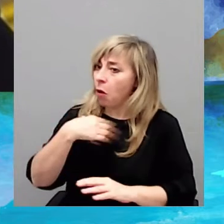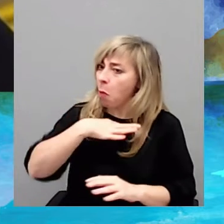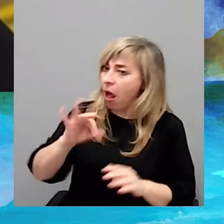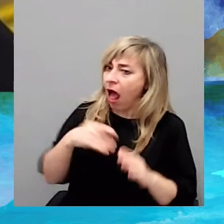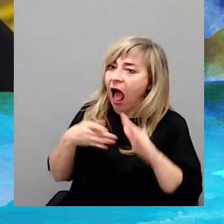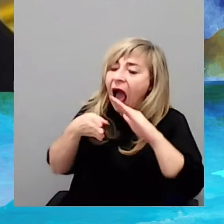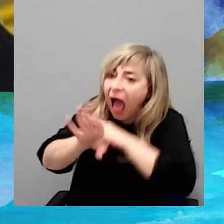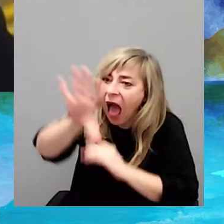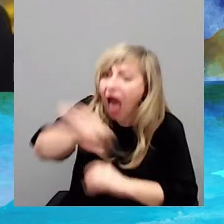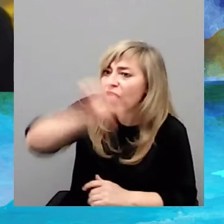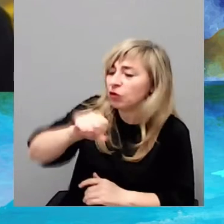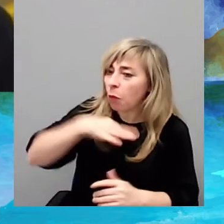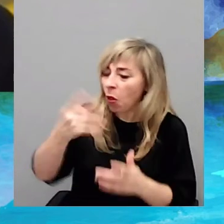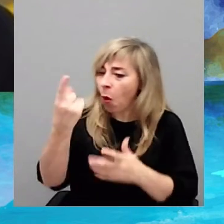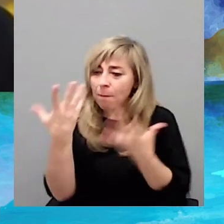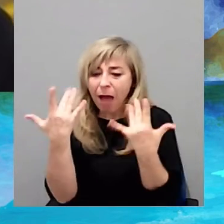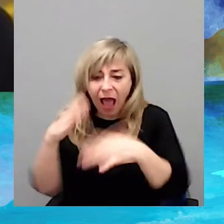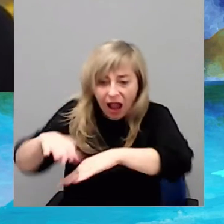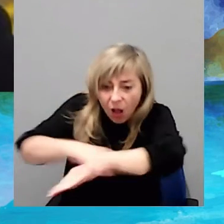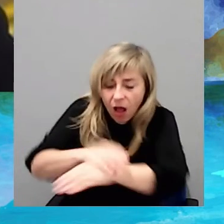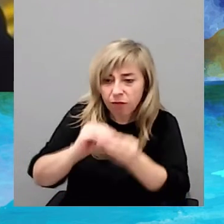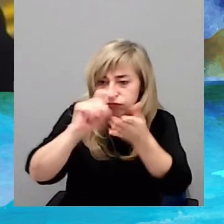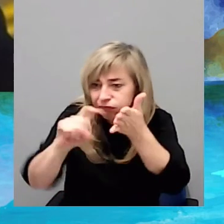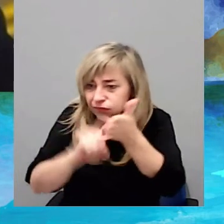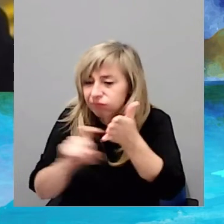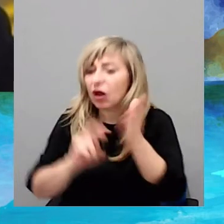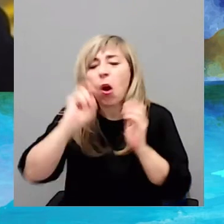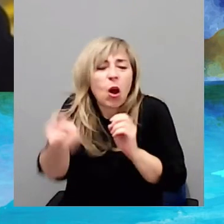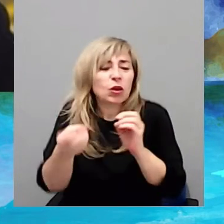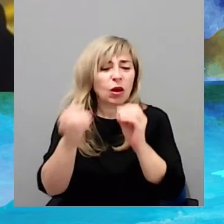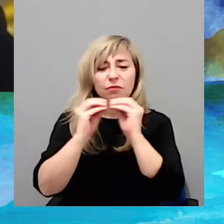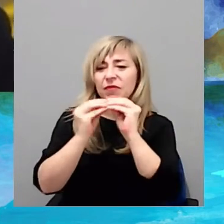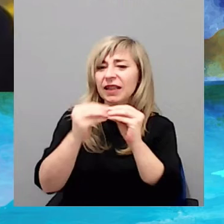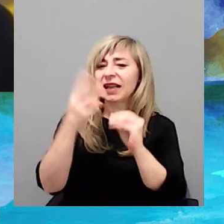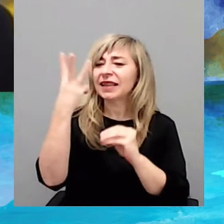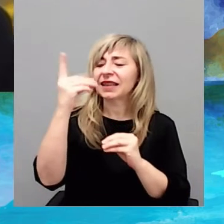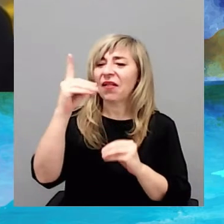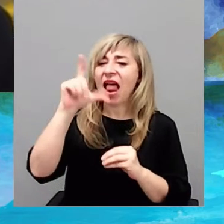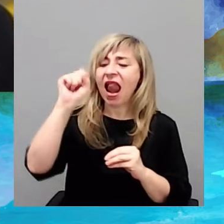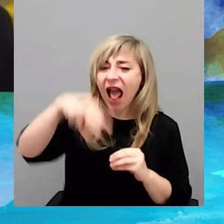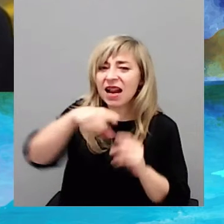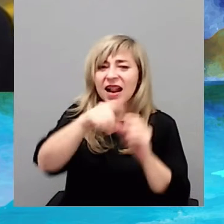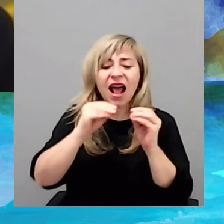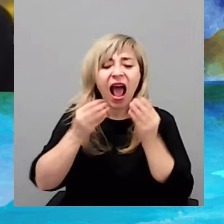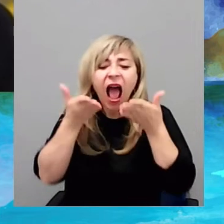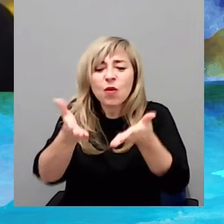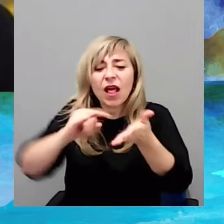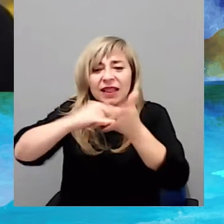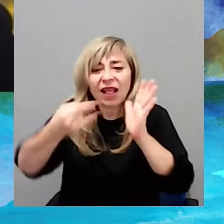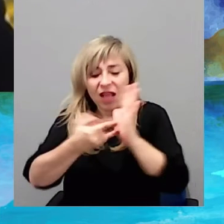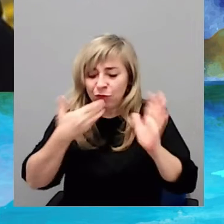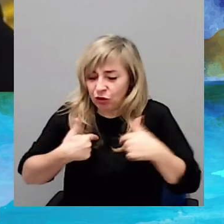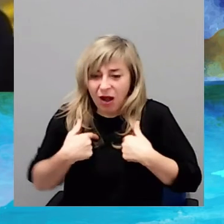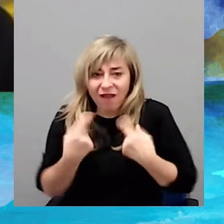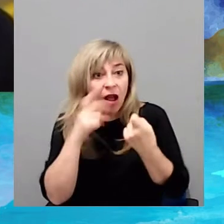adquirir saying? de I unas can las ayudas use an técnicas que se arm, hacen también the desde technical 3D aids that I para can lo que yo receive necesite. from